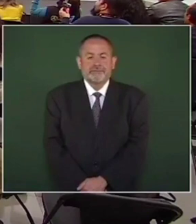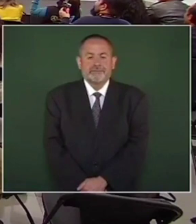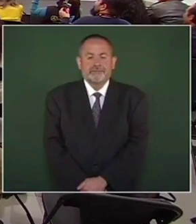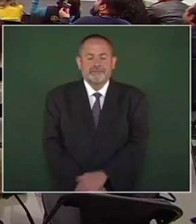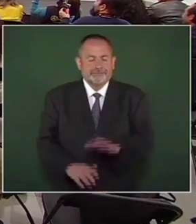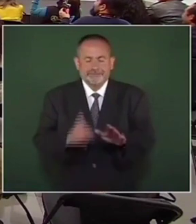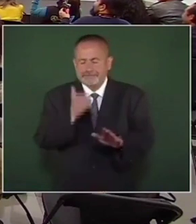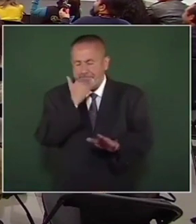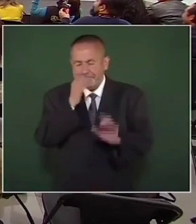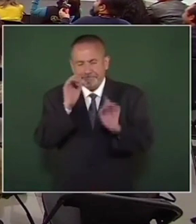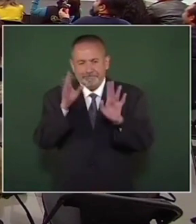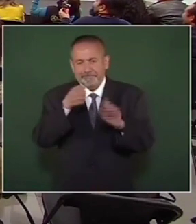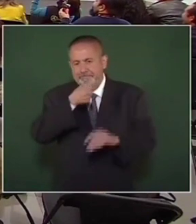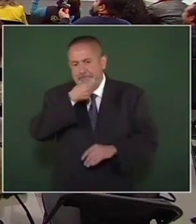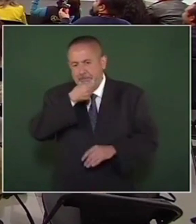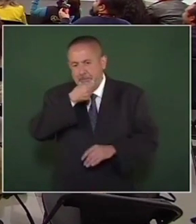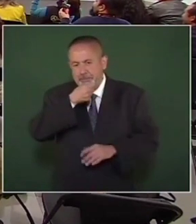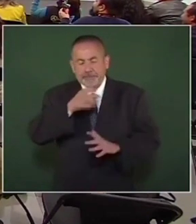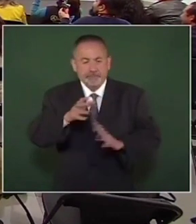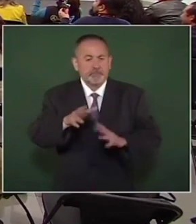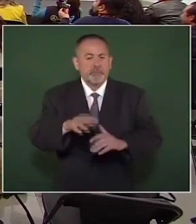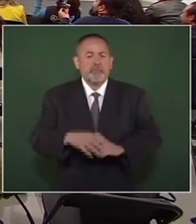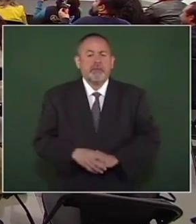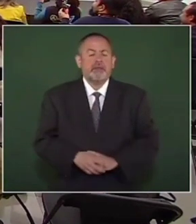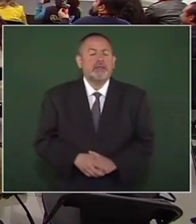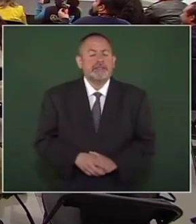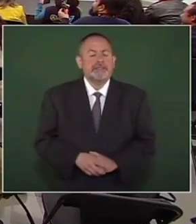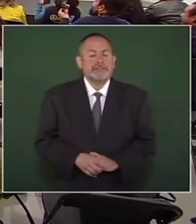perdón este